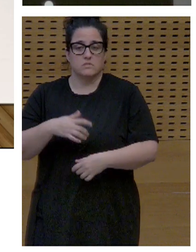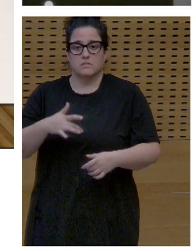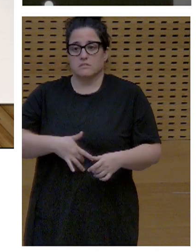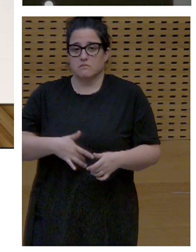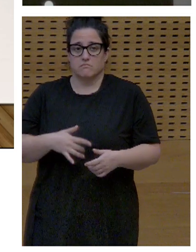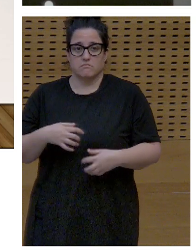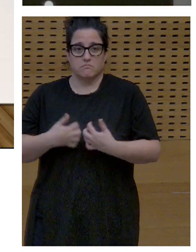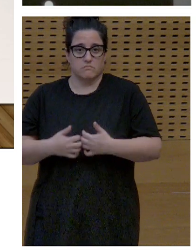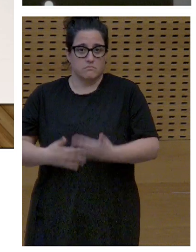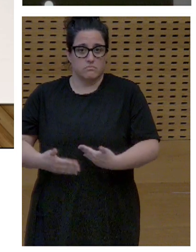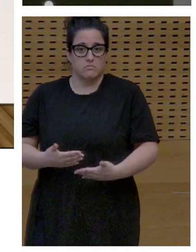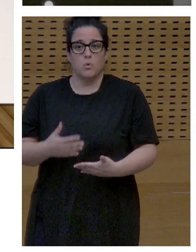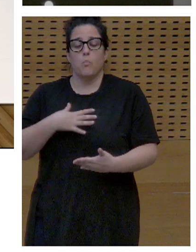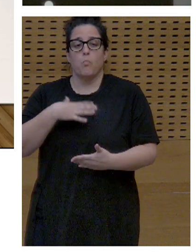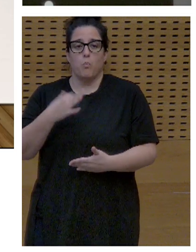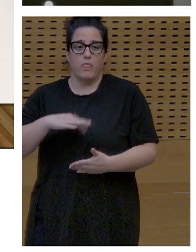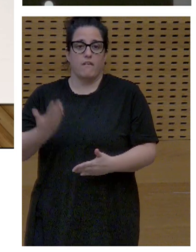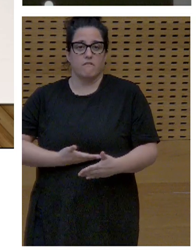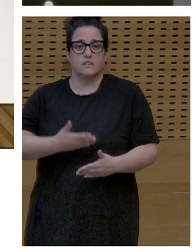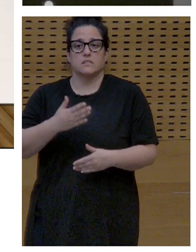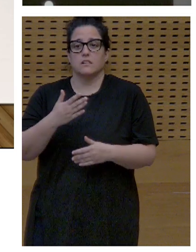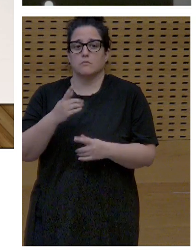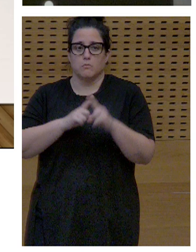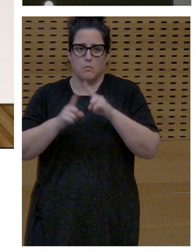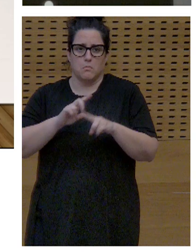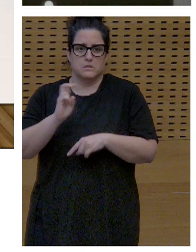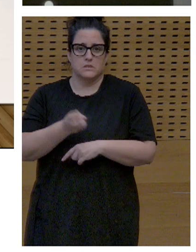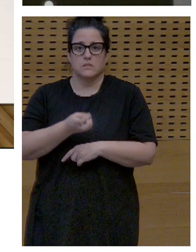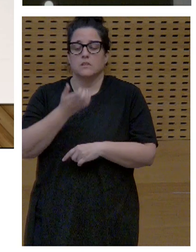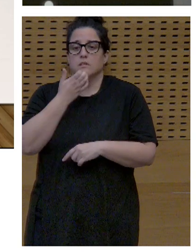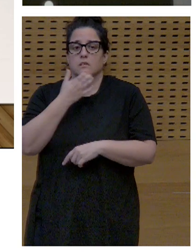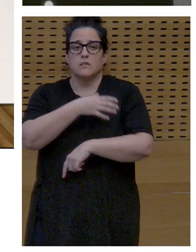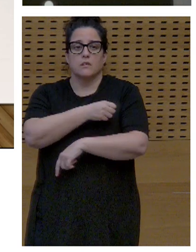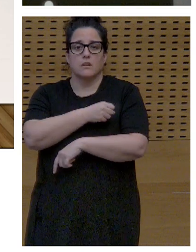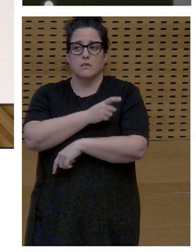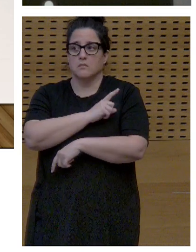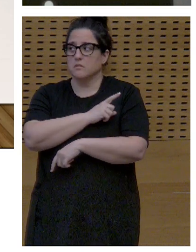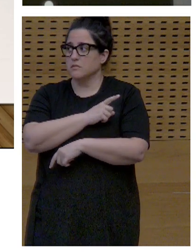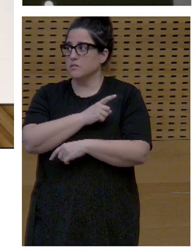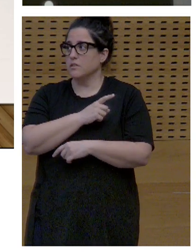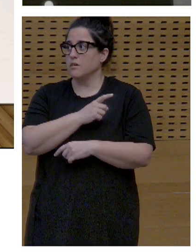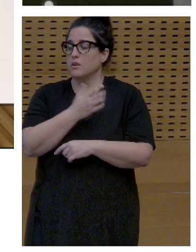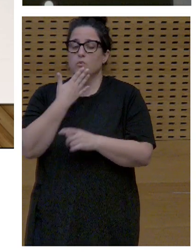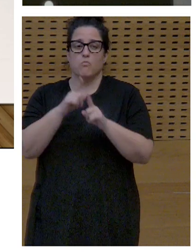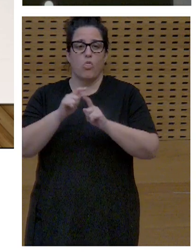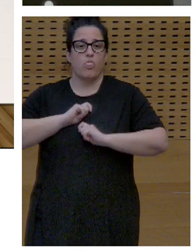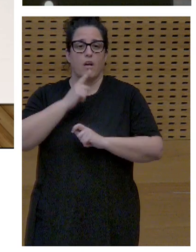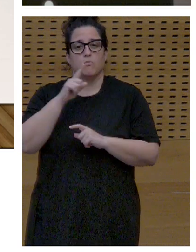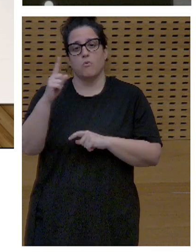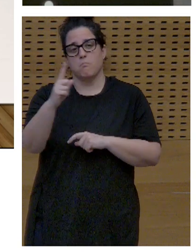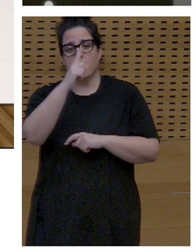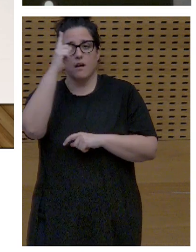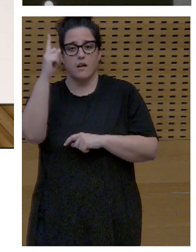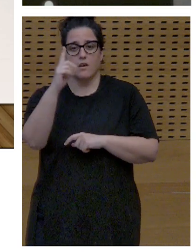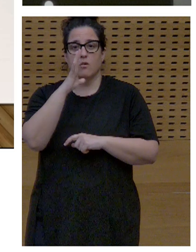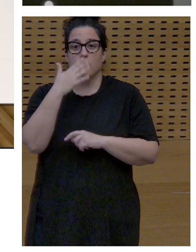y puede producir problemas. El más importante es la hipotensión ortostática, esta sensación de mareo que aparece con los